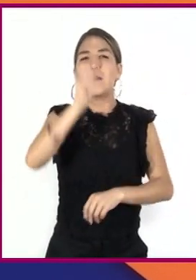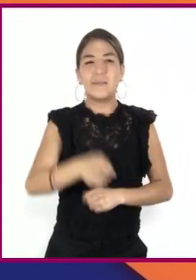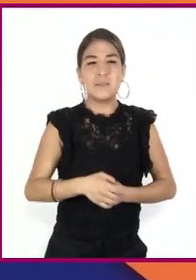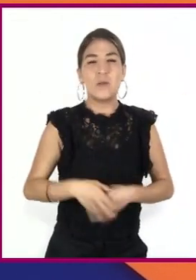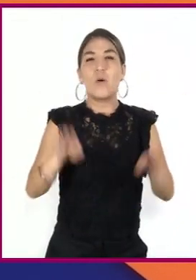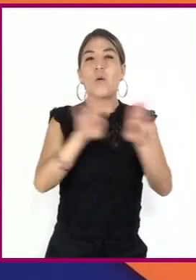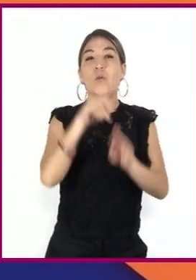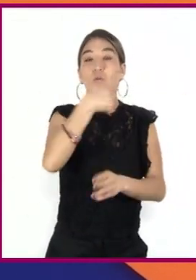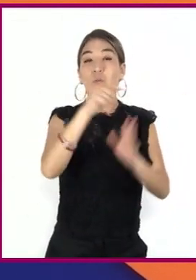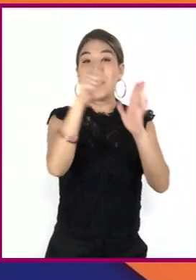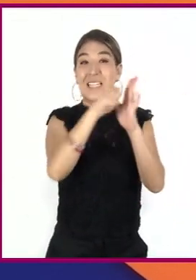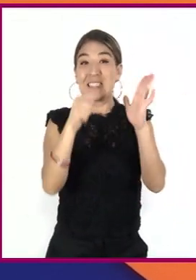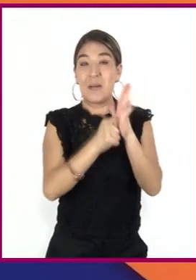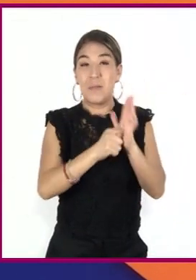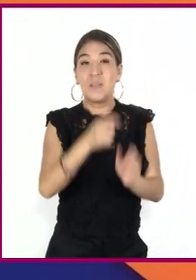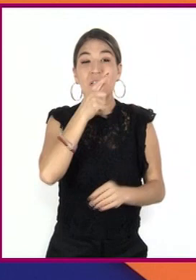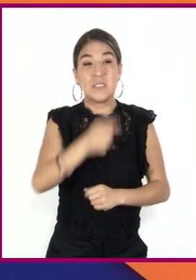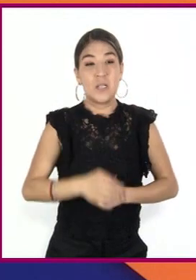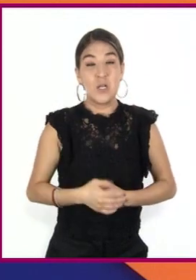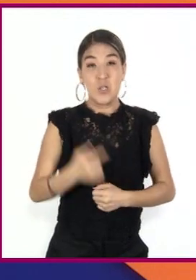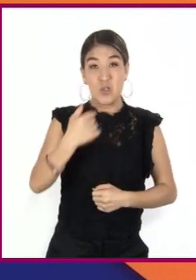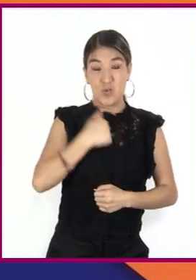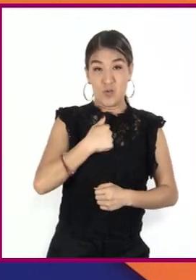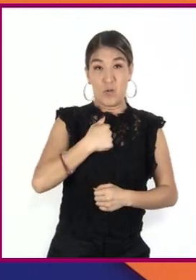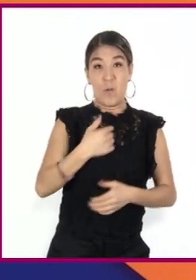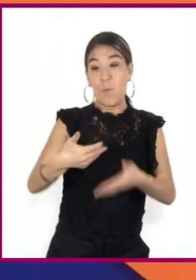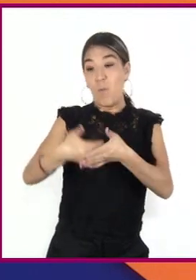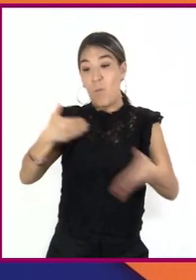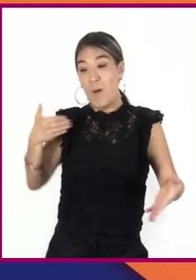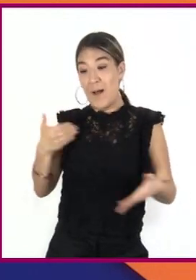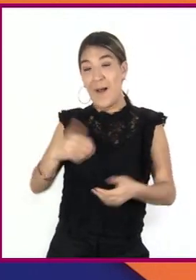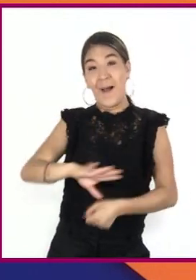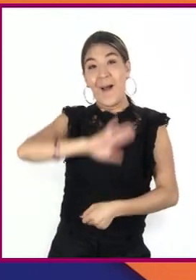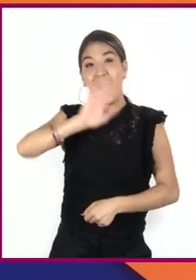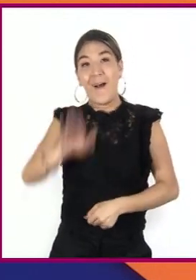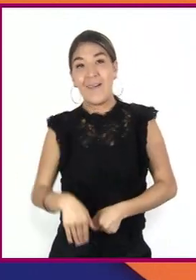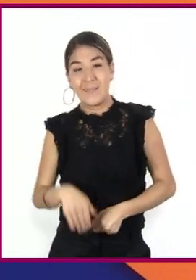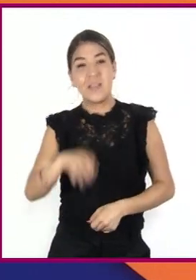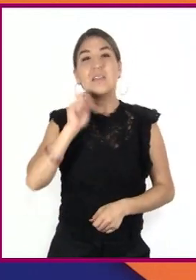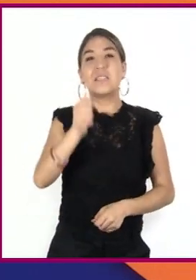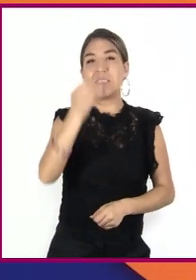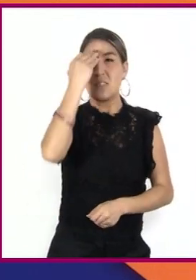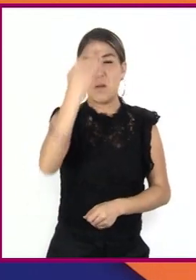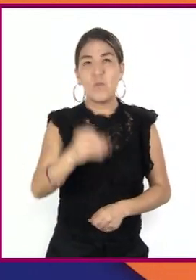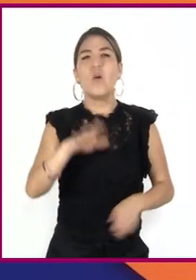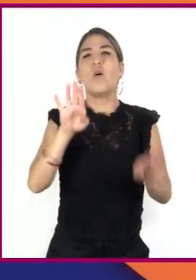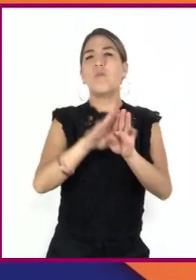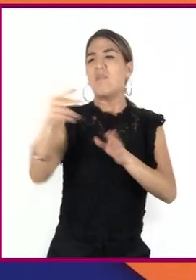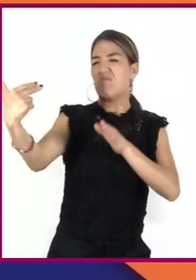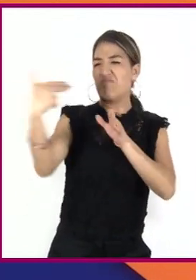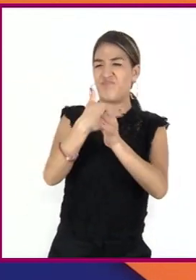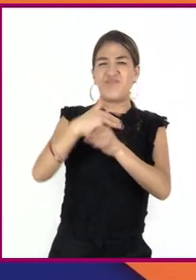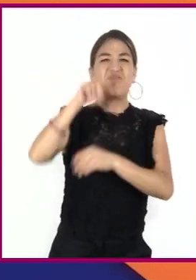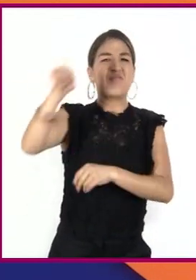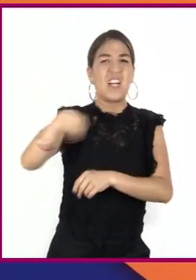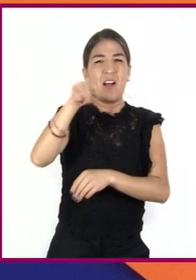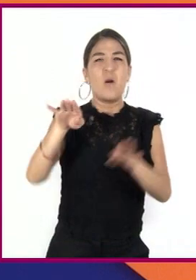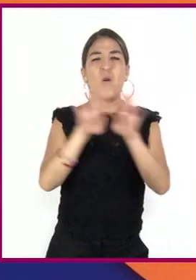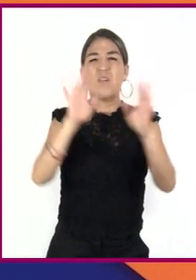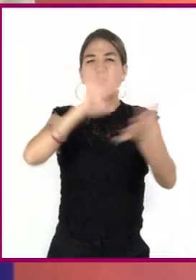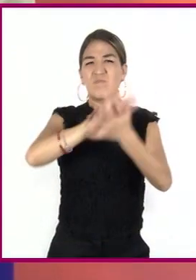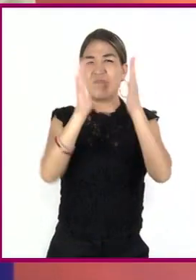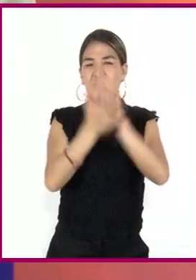su testamento. Muero antes de tiempo, asesinado por la oligarquía inglesa y sus asesinos a